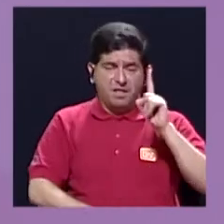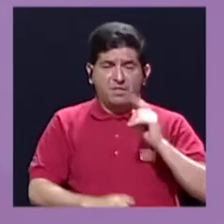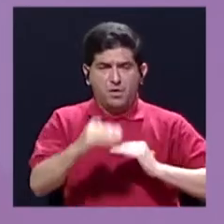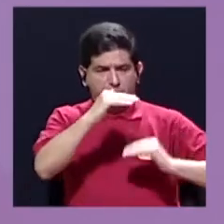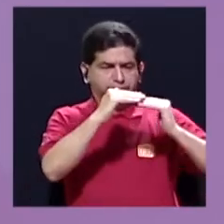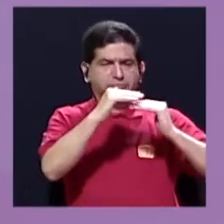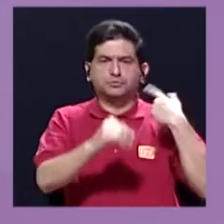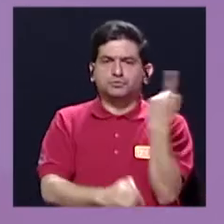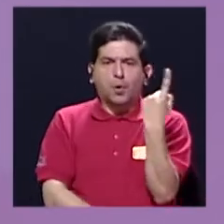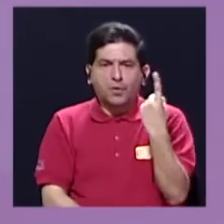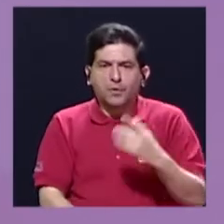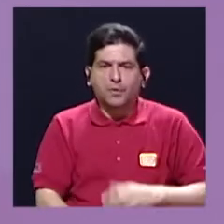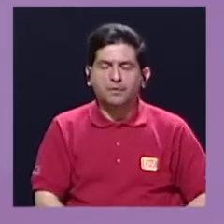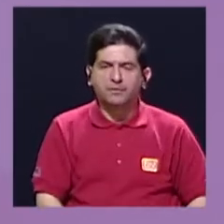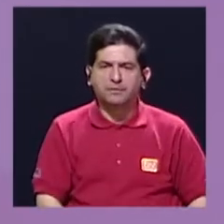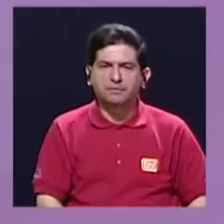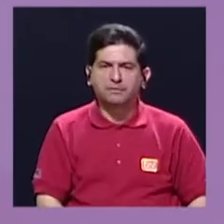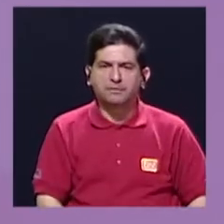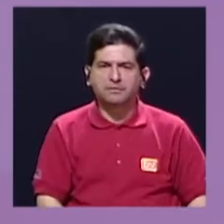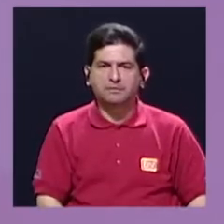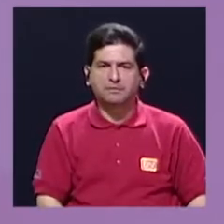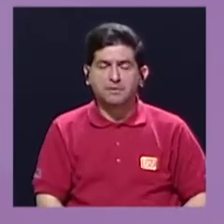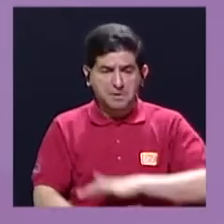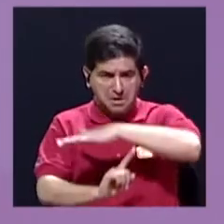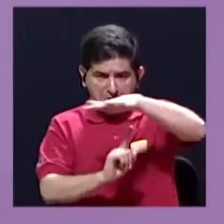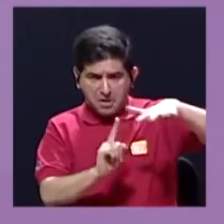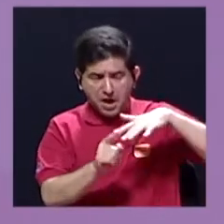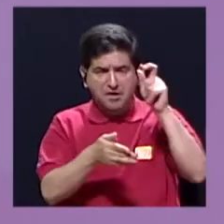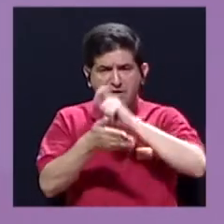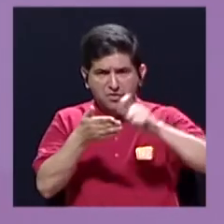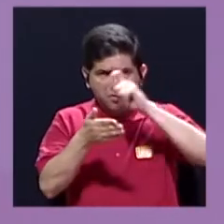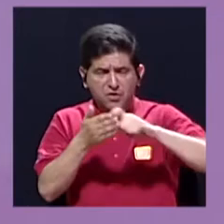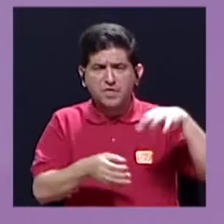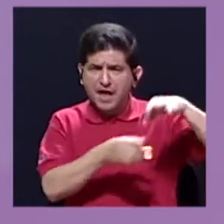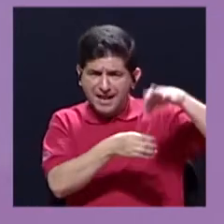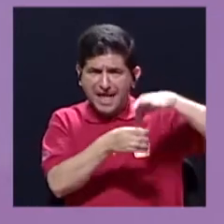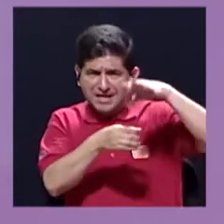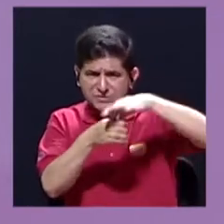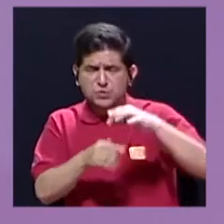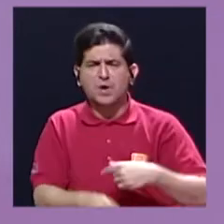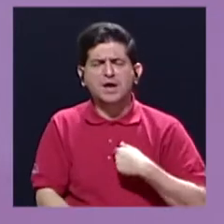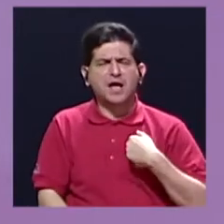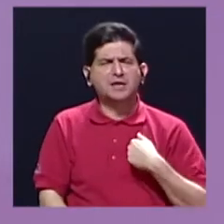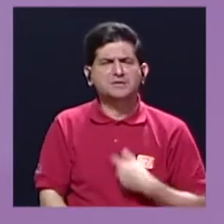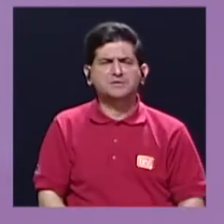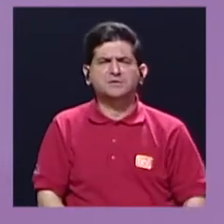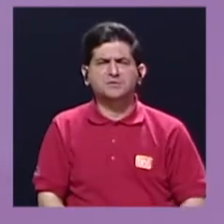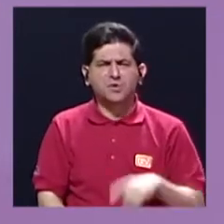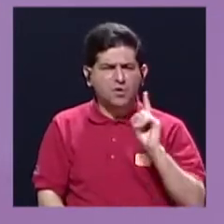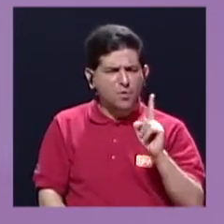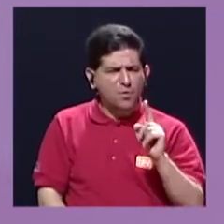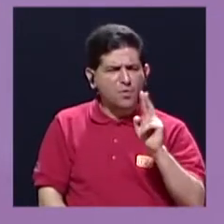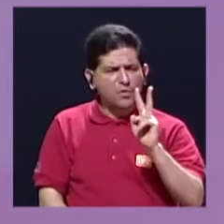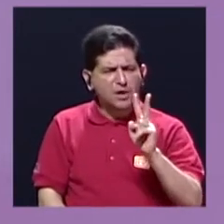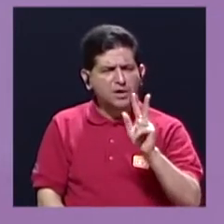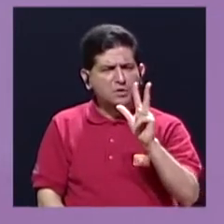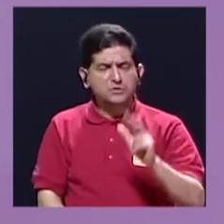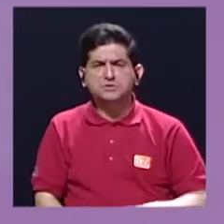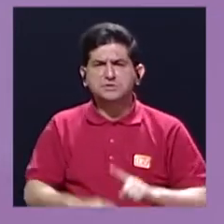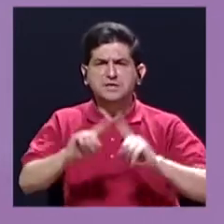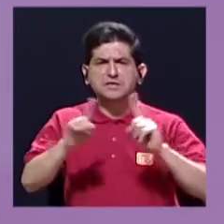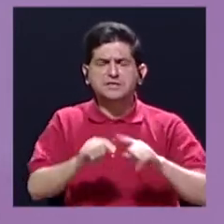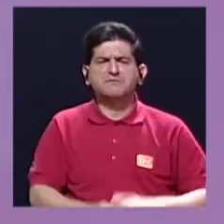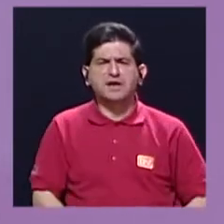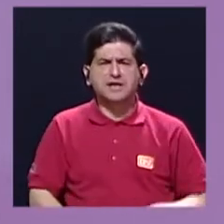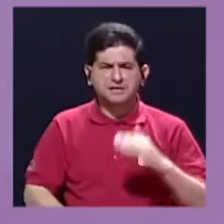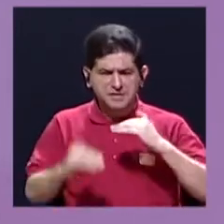por ejemplo. ejemplo, alrededor de la escuela de agronomía, por ejemplo, yo conté son una, dos y tres cuadras de